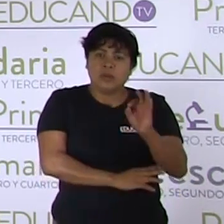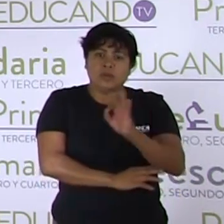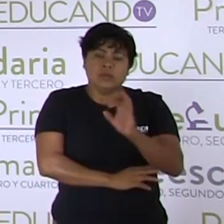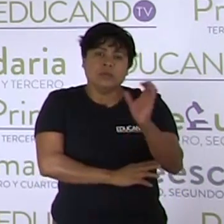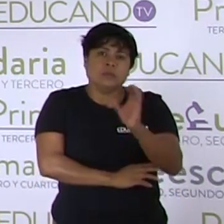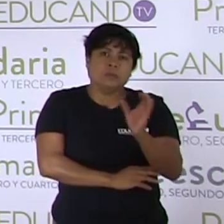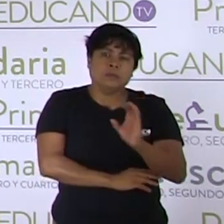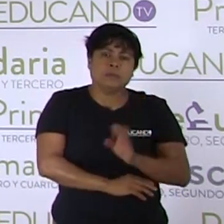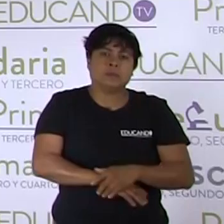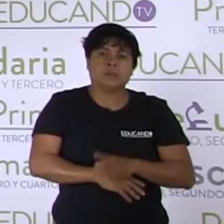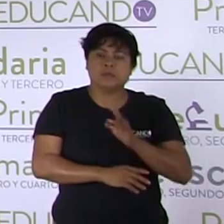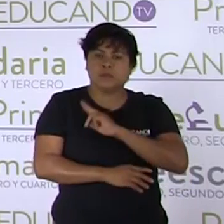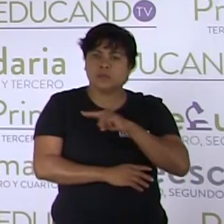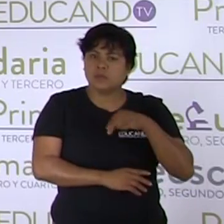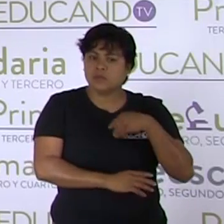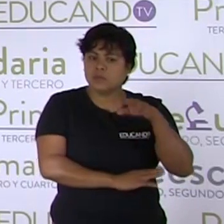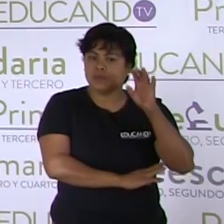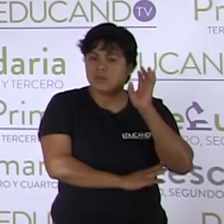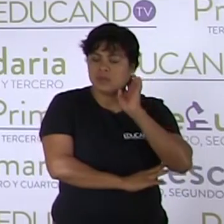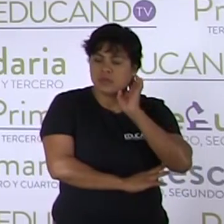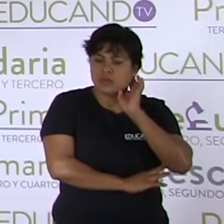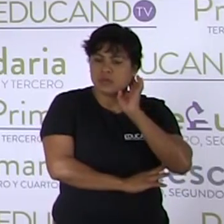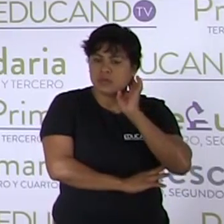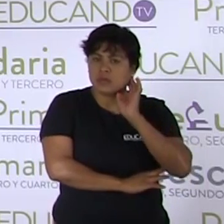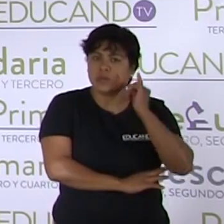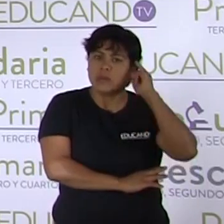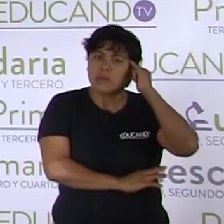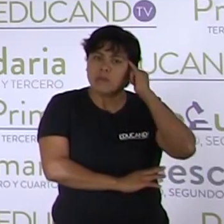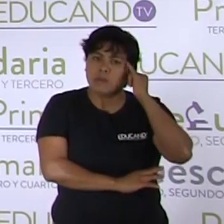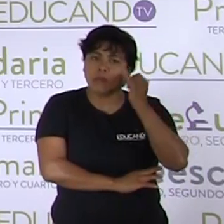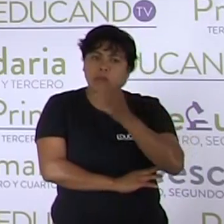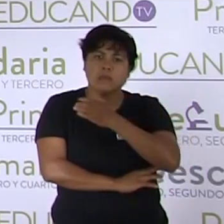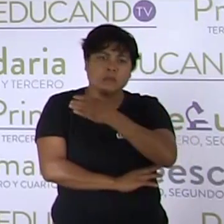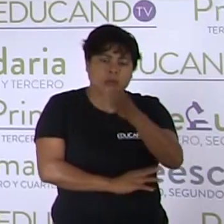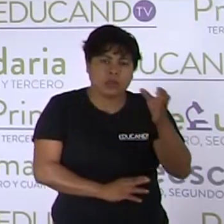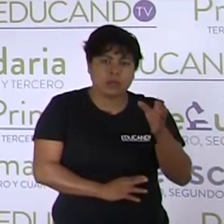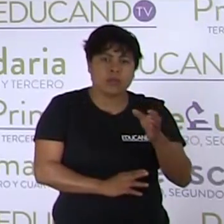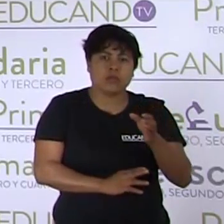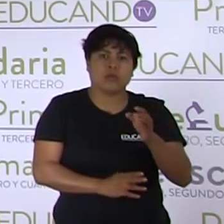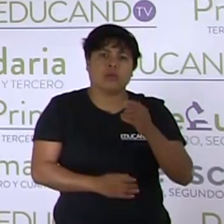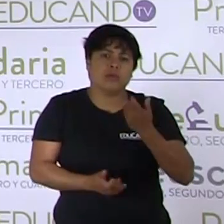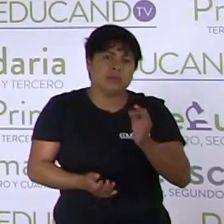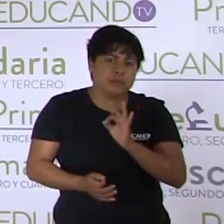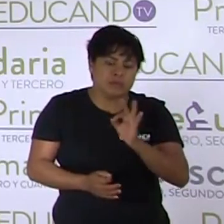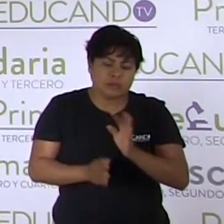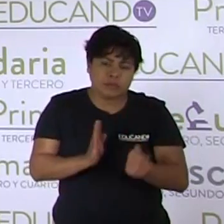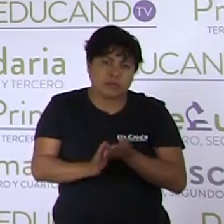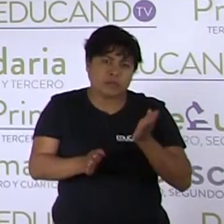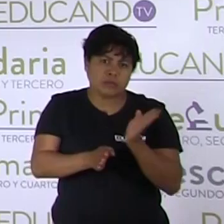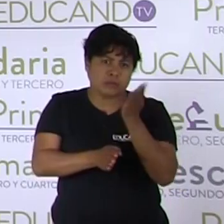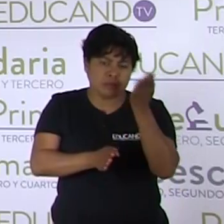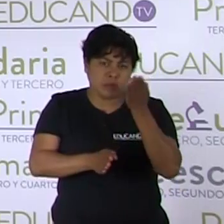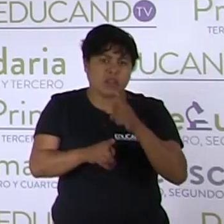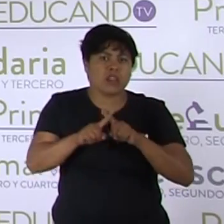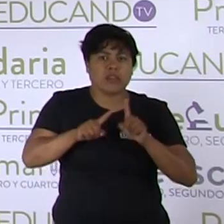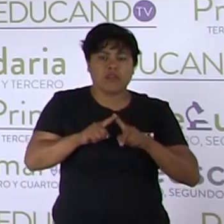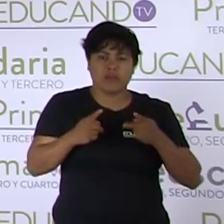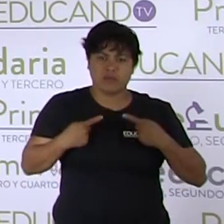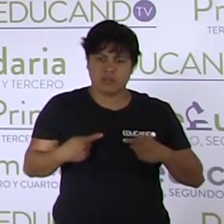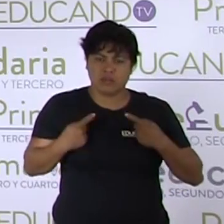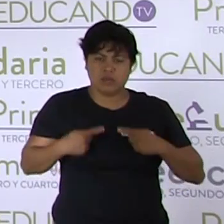cuando escuchamos a campesinos, albañiles o diferentes